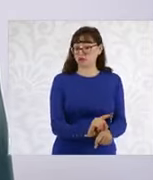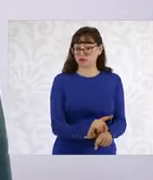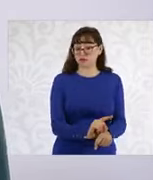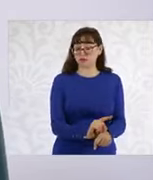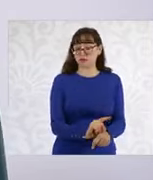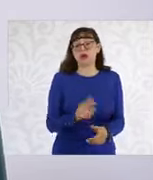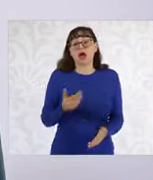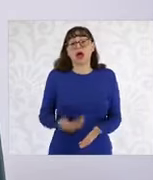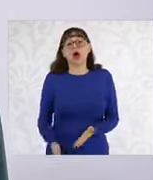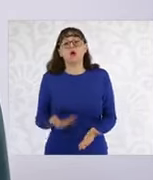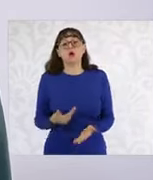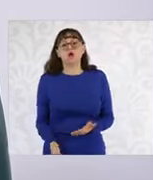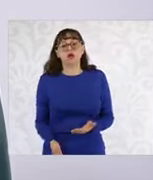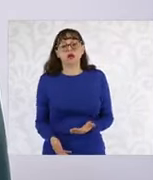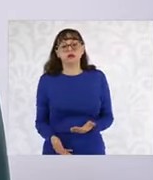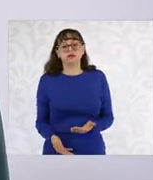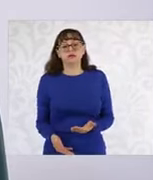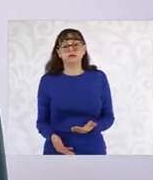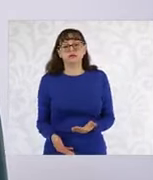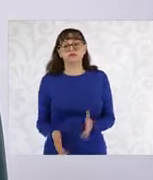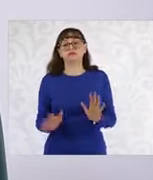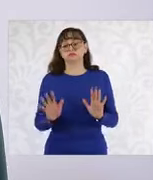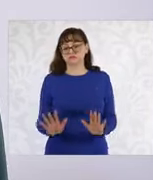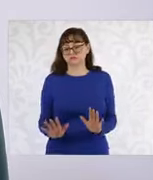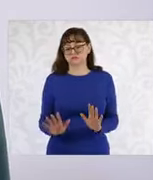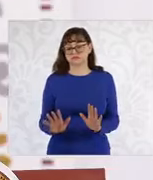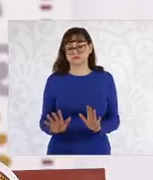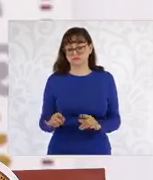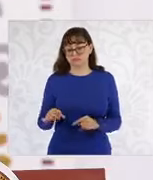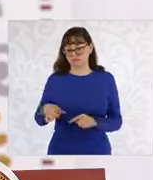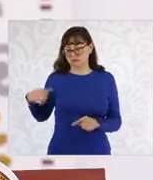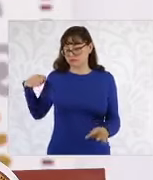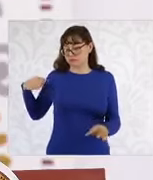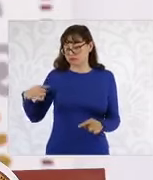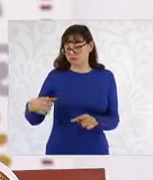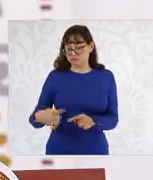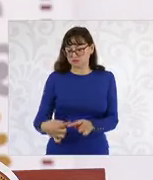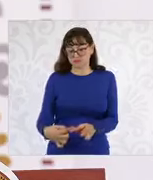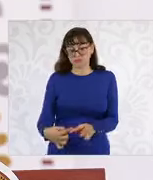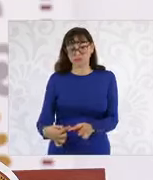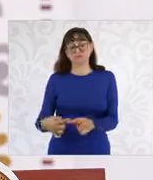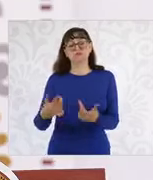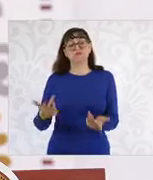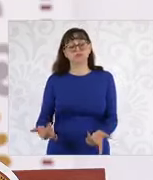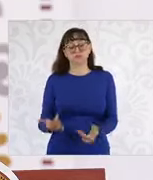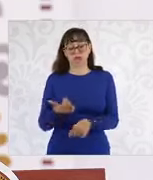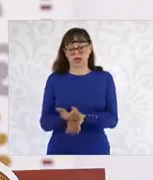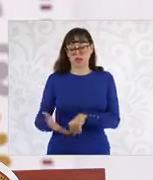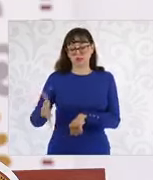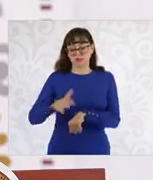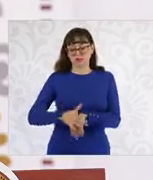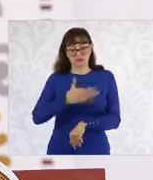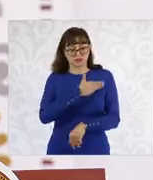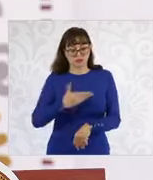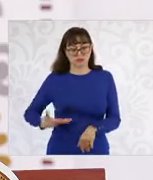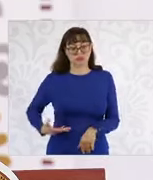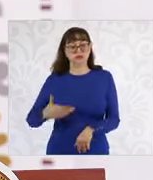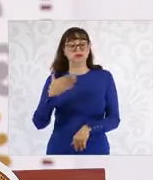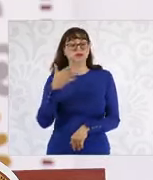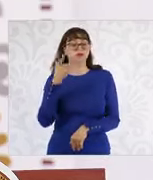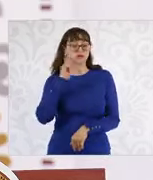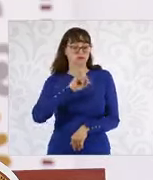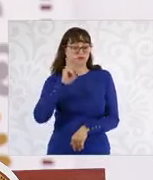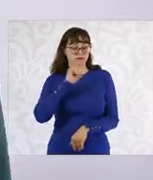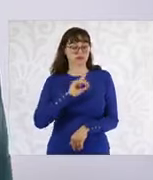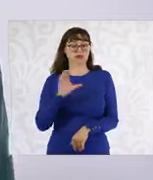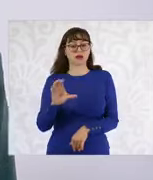de 2024, los 28 días que estamos contando, ya en la administración de la presidenta, la doctora Claudia Sheinbaum